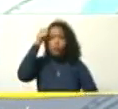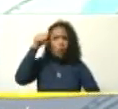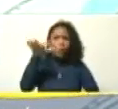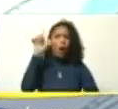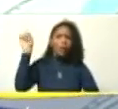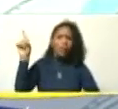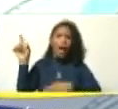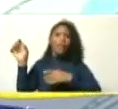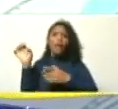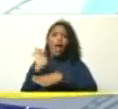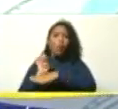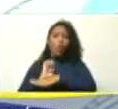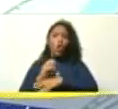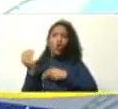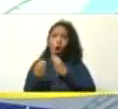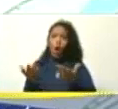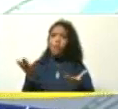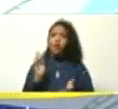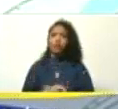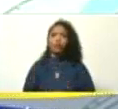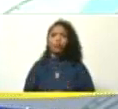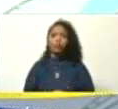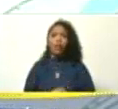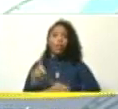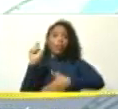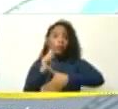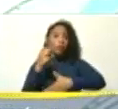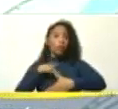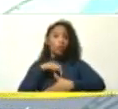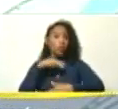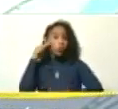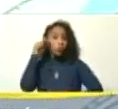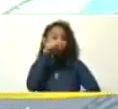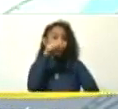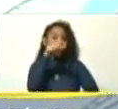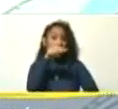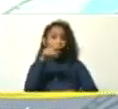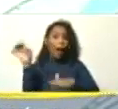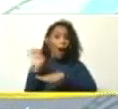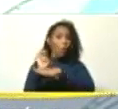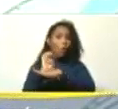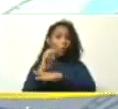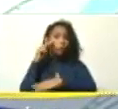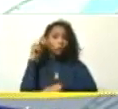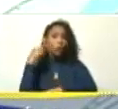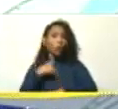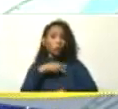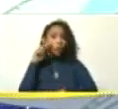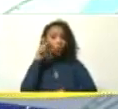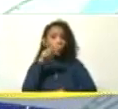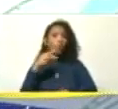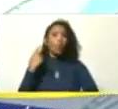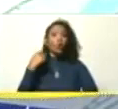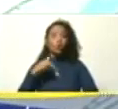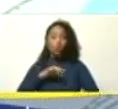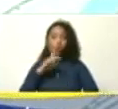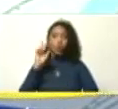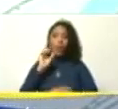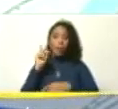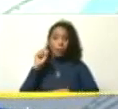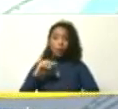Ecuador? Bueno, en Telesur estamos pendientes de Ecuador. También estuvimos pendientes,